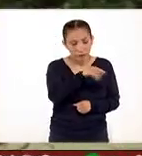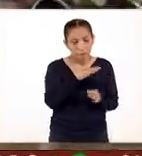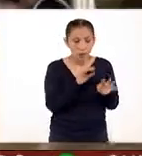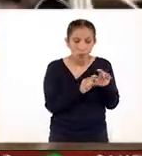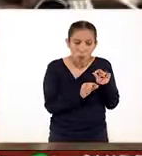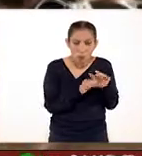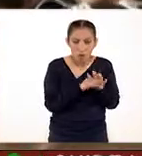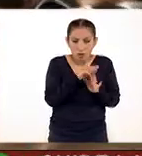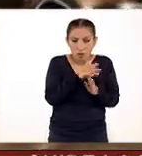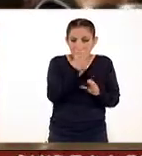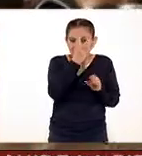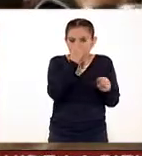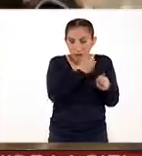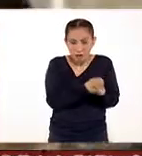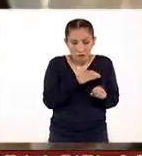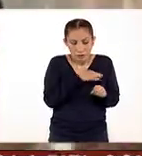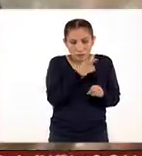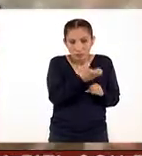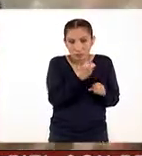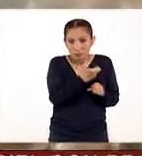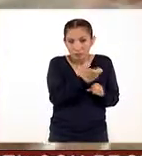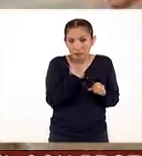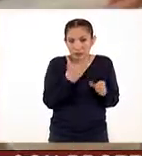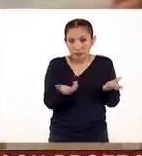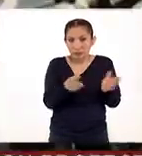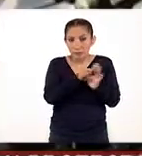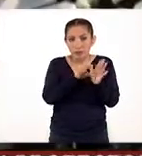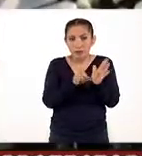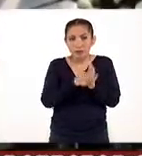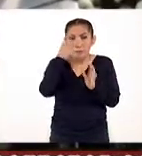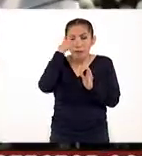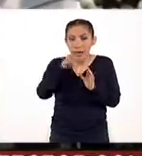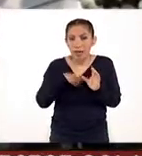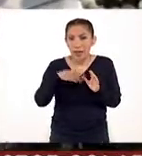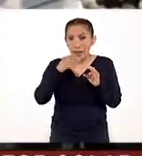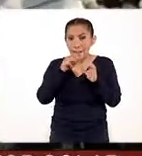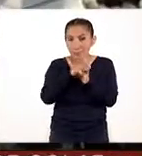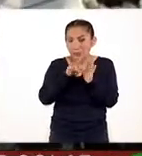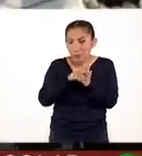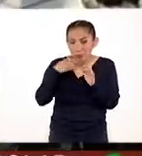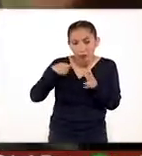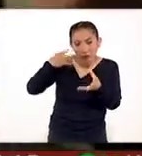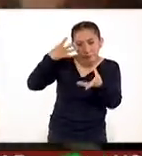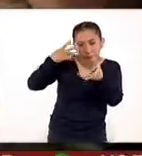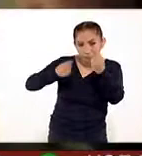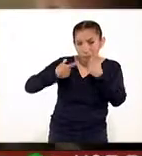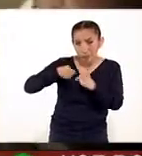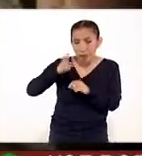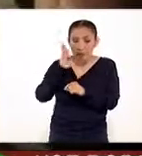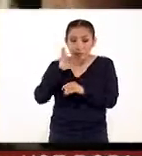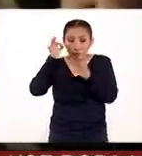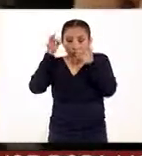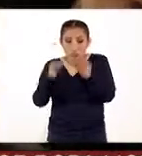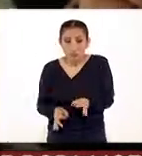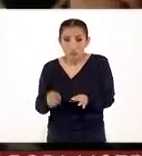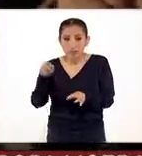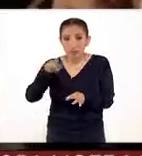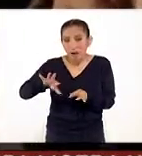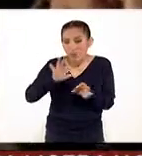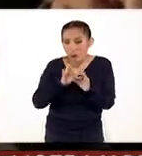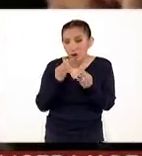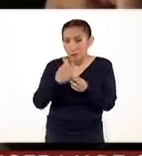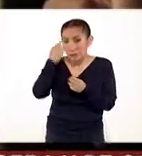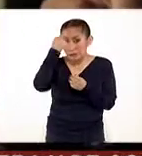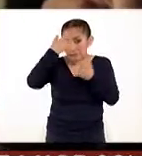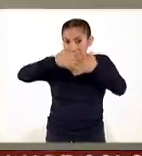madurar mínimo por 3 años este sometimiento, digamos, a la metodología para poder probar la efectividad en la forma